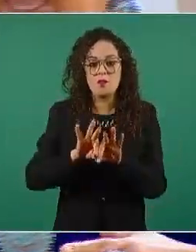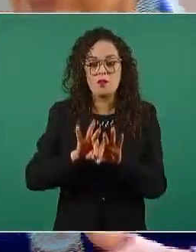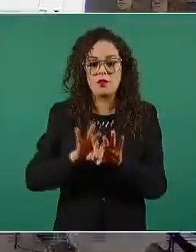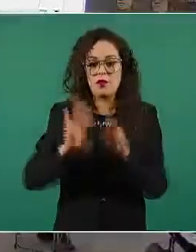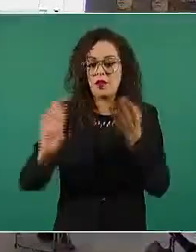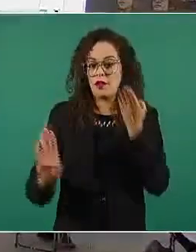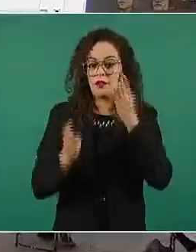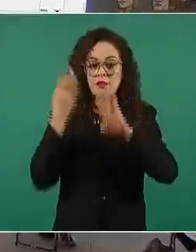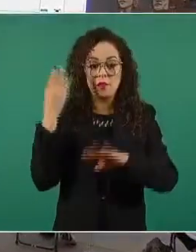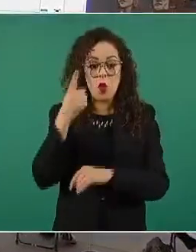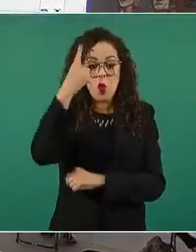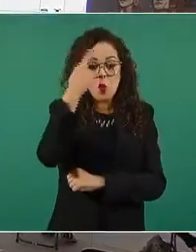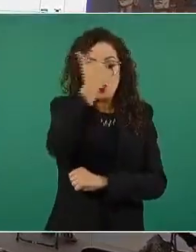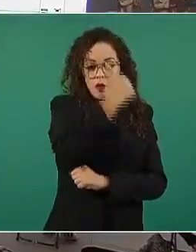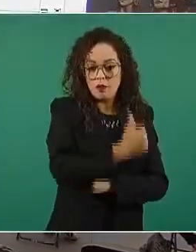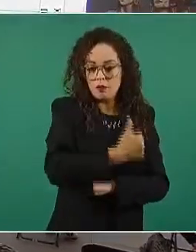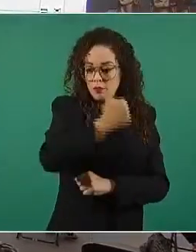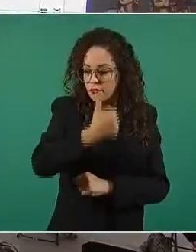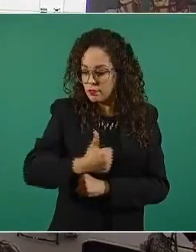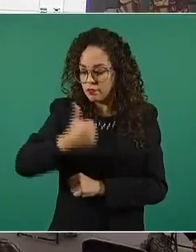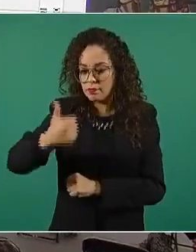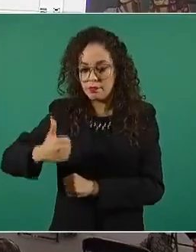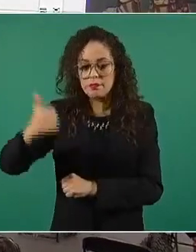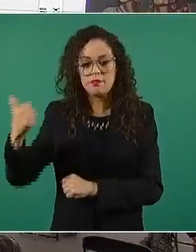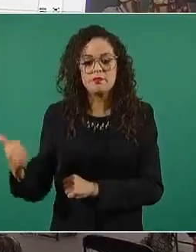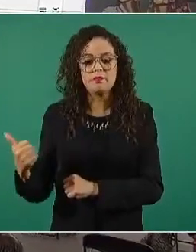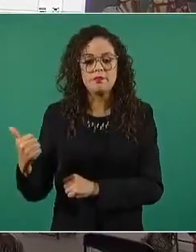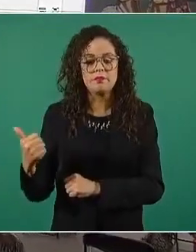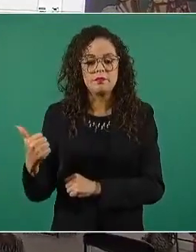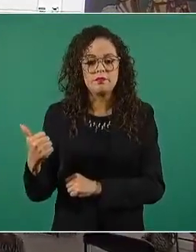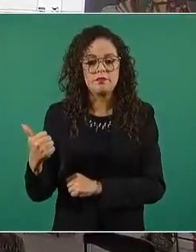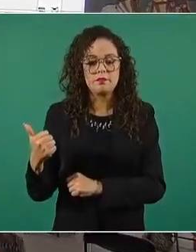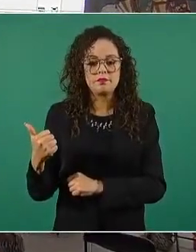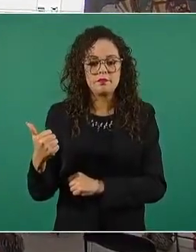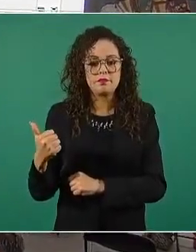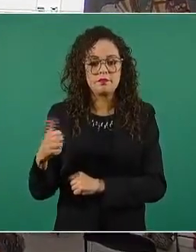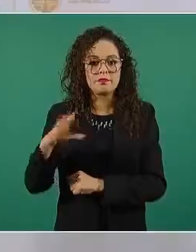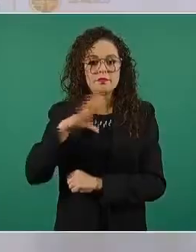Cada uno de nosotros tiene un ombligo.